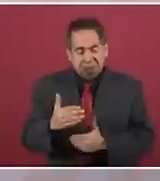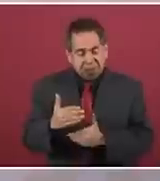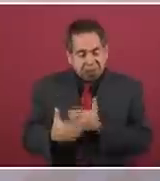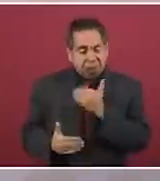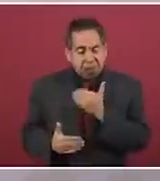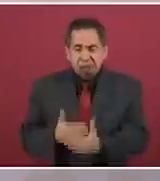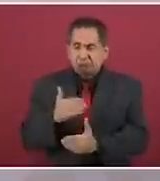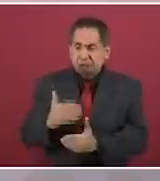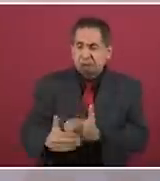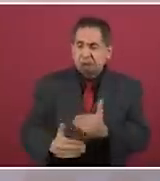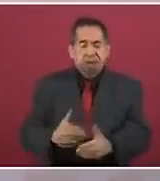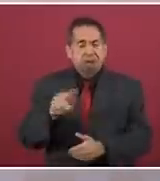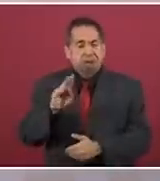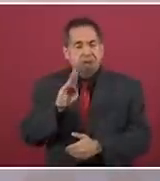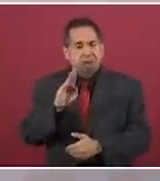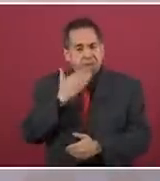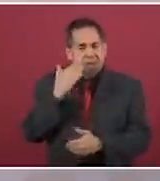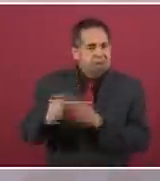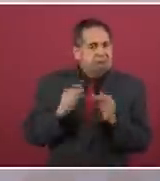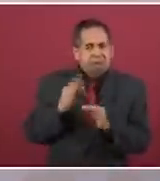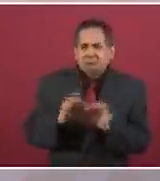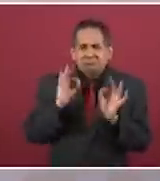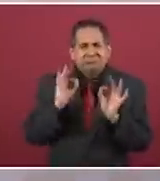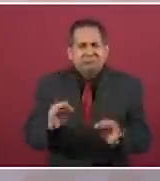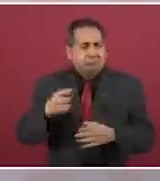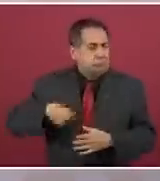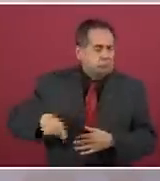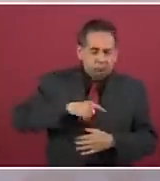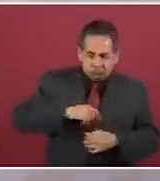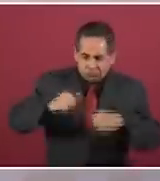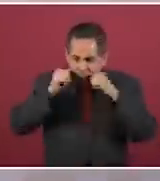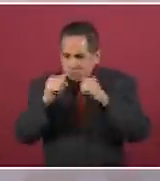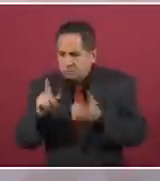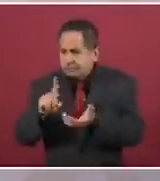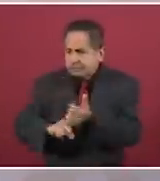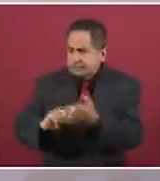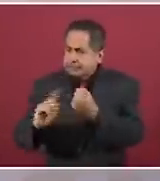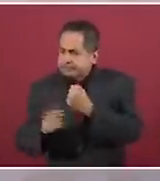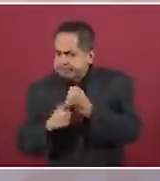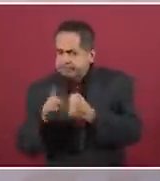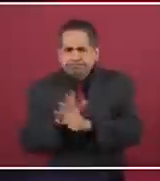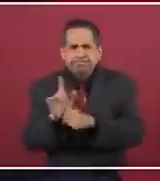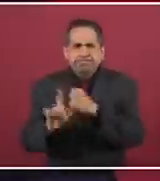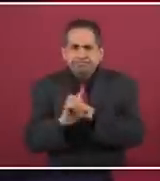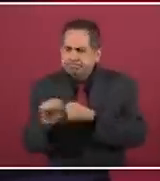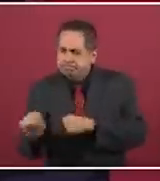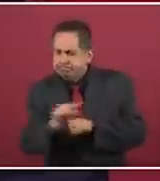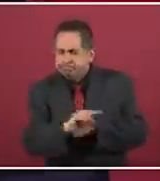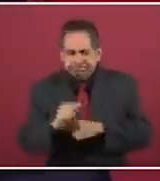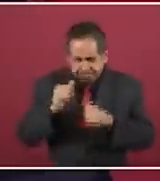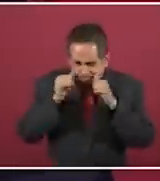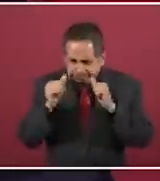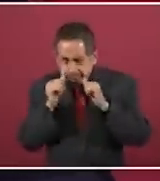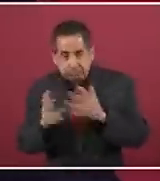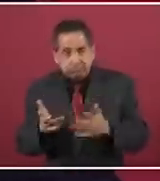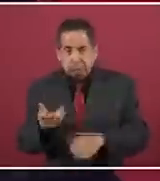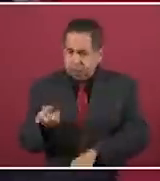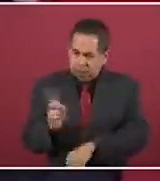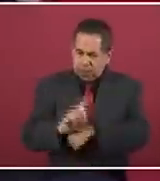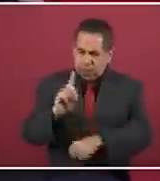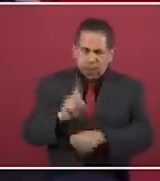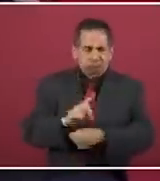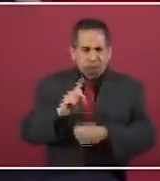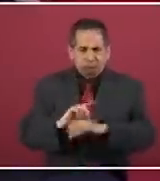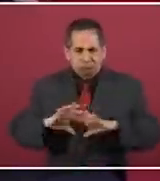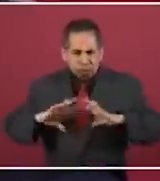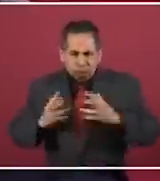porque estamos atendiendo las causas y todos los días nos estamos reuniendo